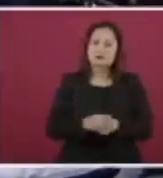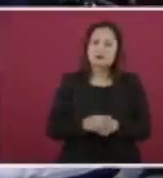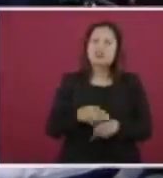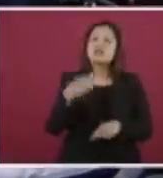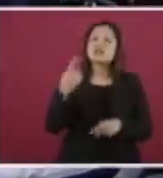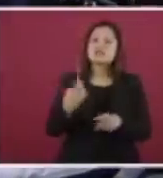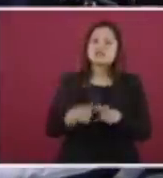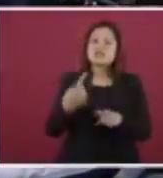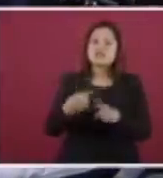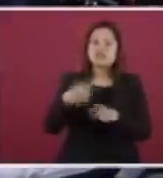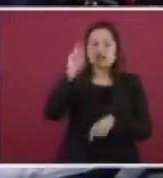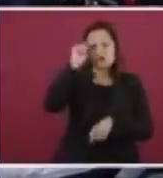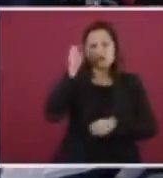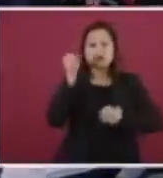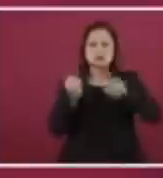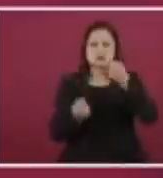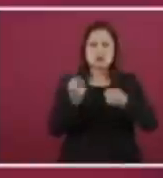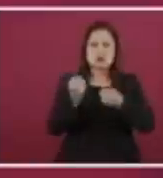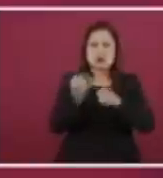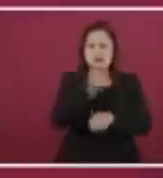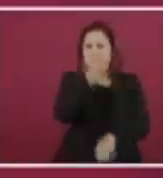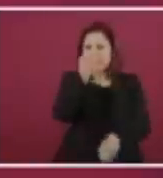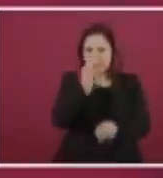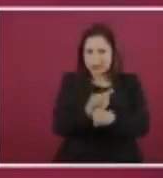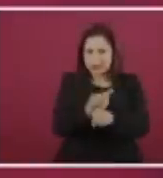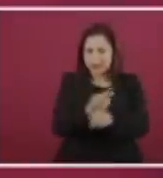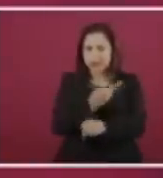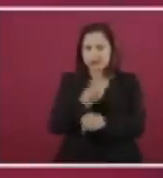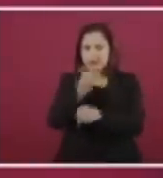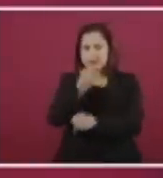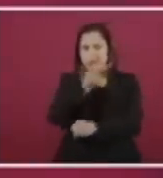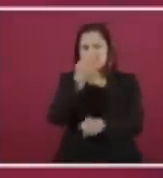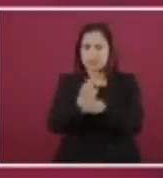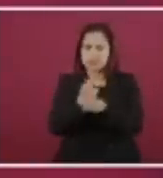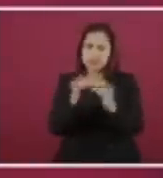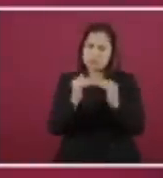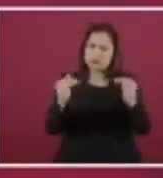choferes, secretarios y subsecretarios, o equivalente.